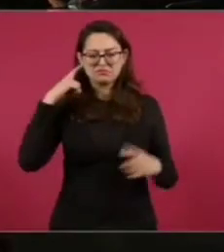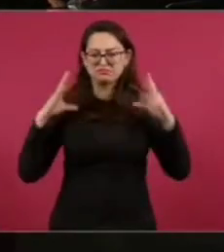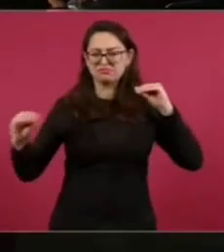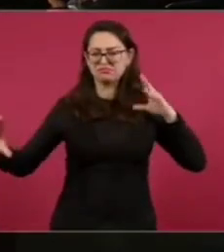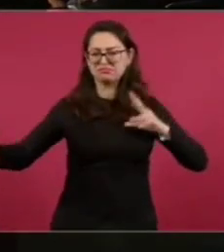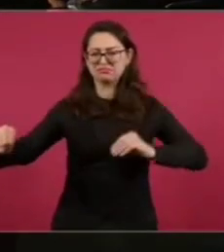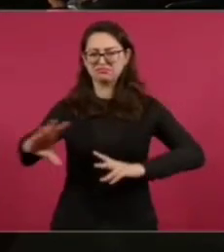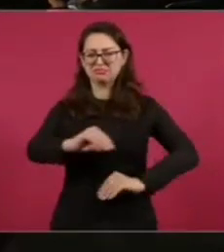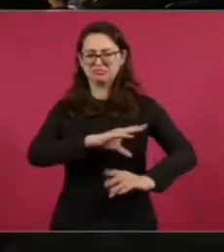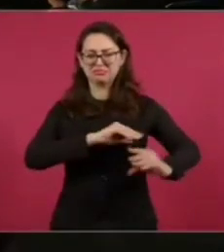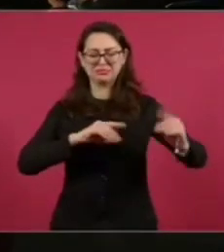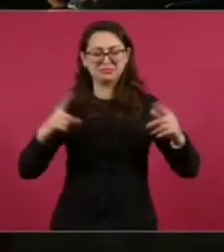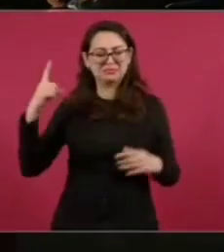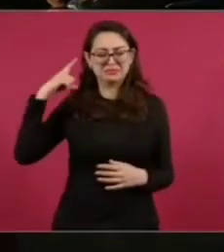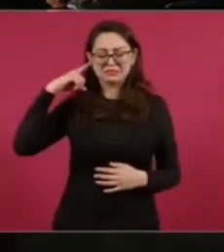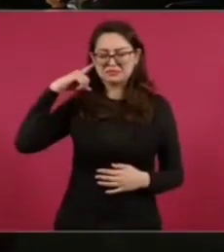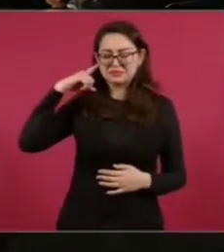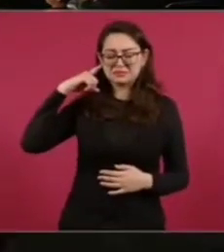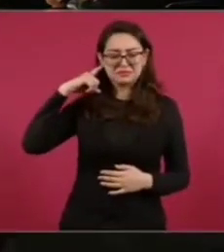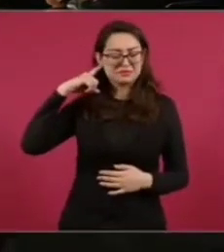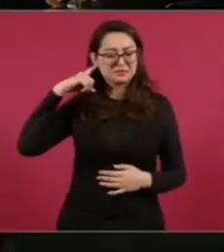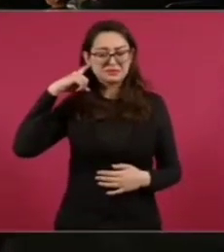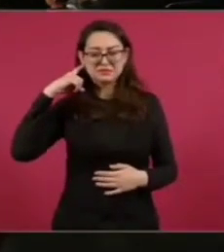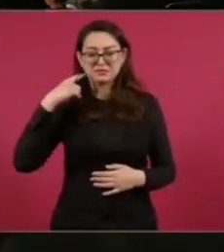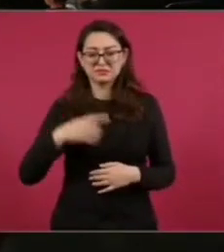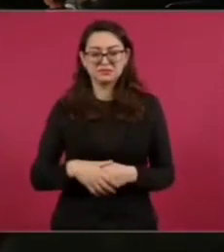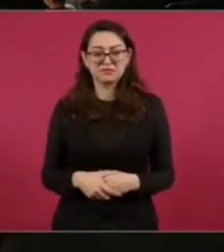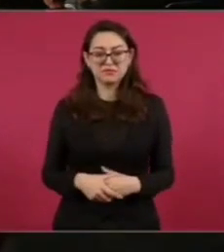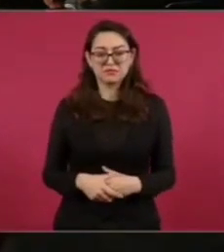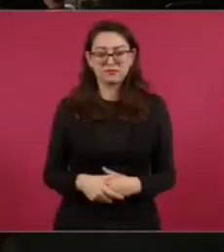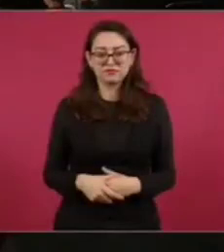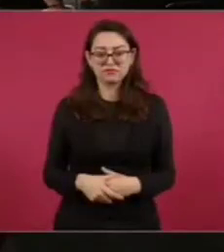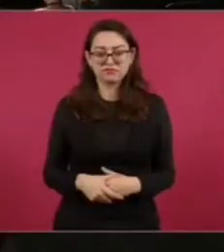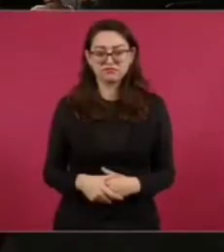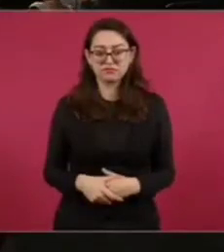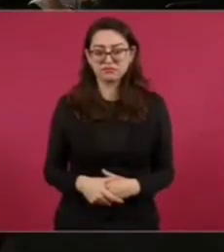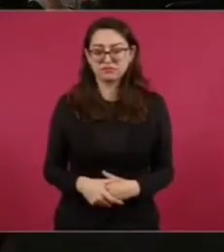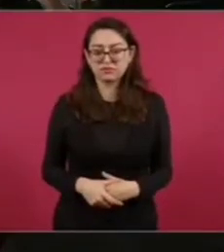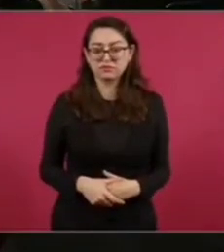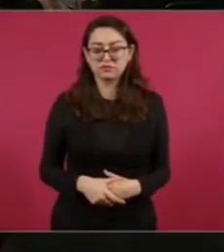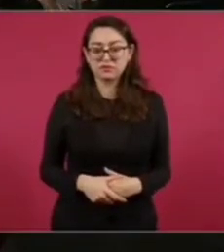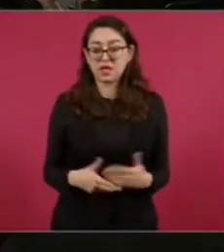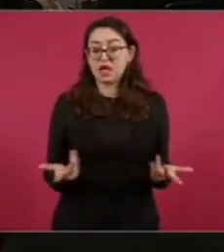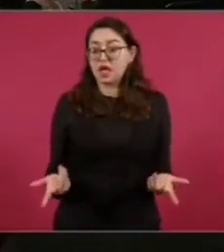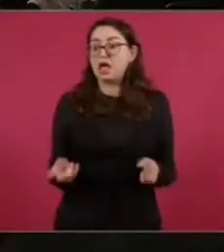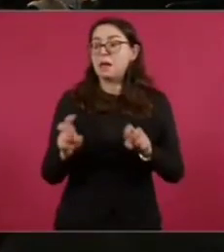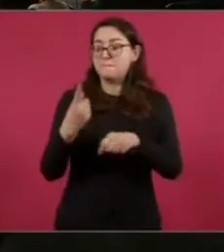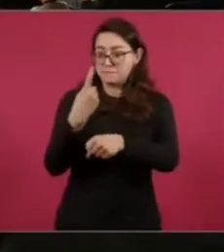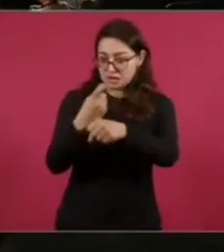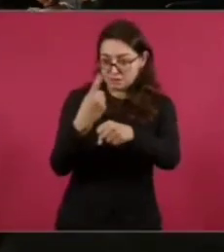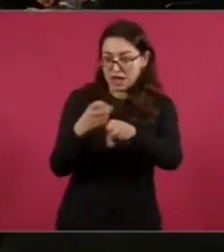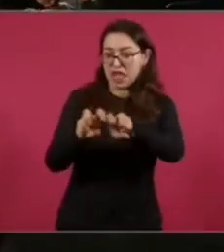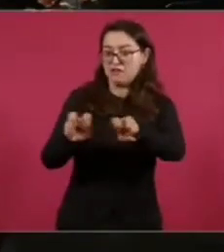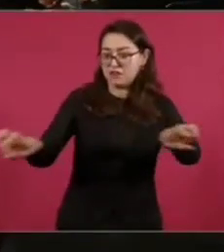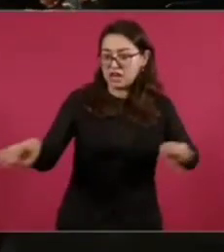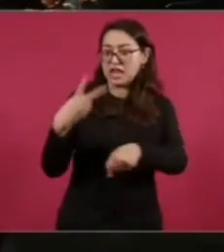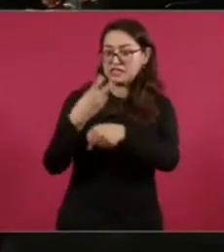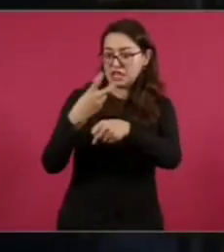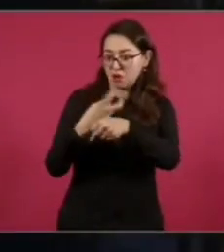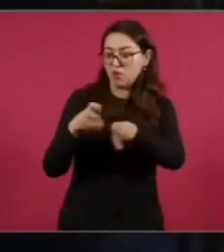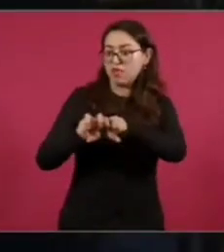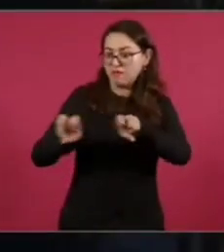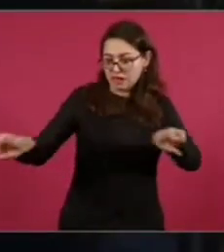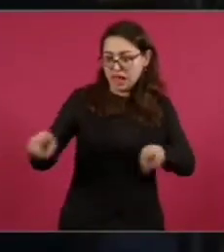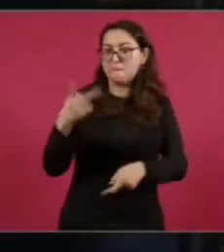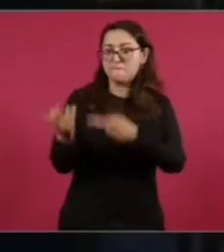No, pero aquí están. Sí, pero ellos. En el reglamento habla de la tercera fila. O sea, si tú preguntas, yo entiendo, a partir de la tercera fila te